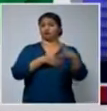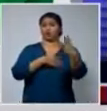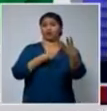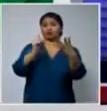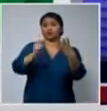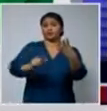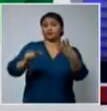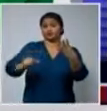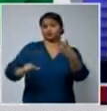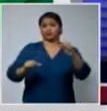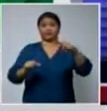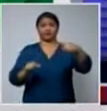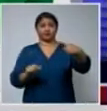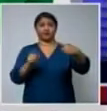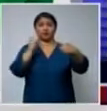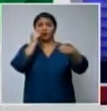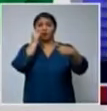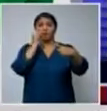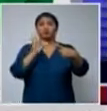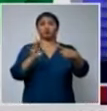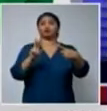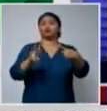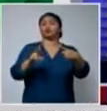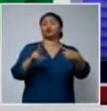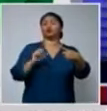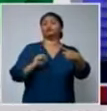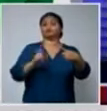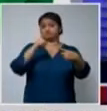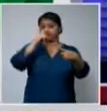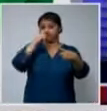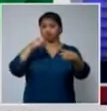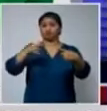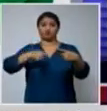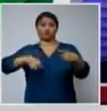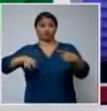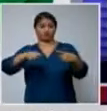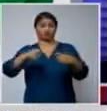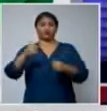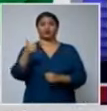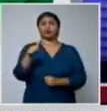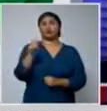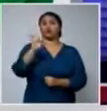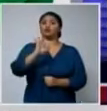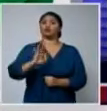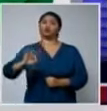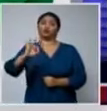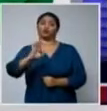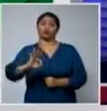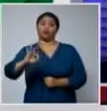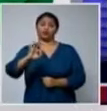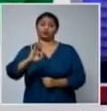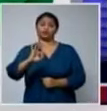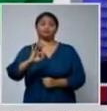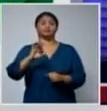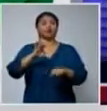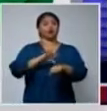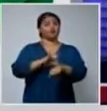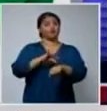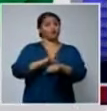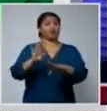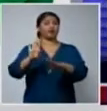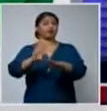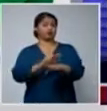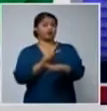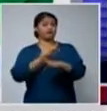edad del municipio 10 de octubre aquí en La Habana, con antecedentes de hipertensión arterial